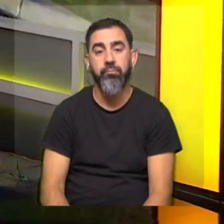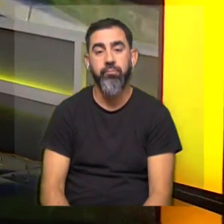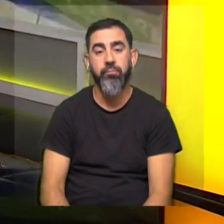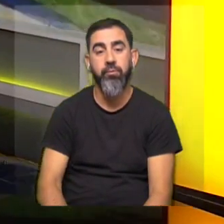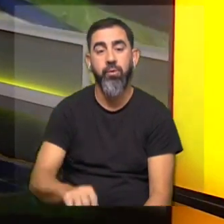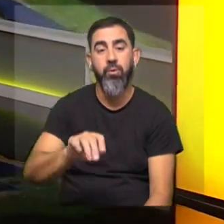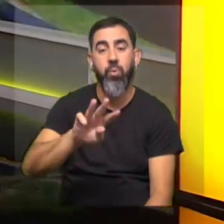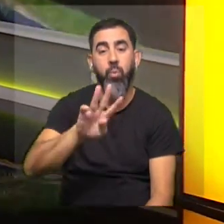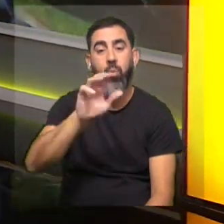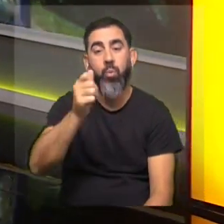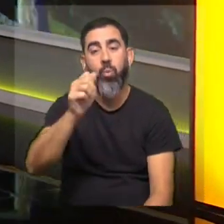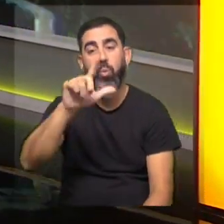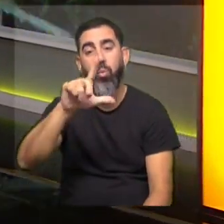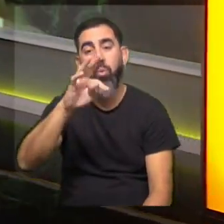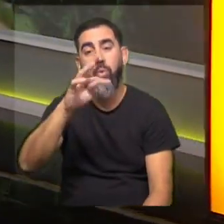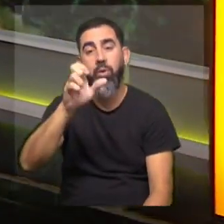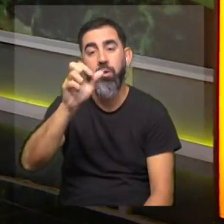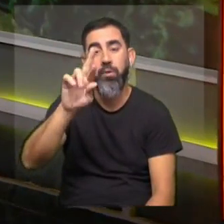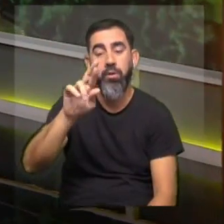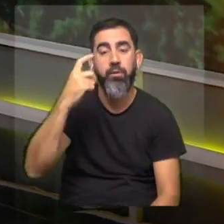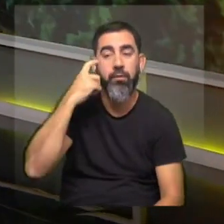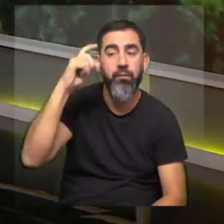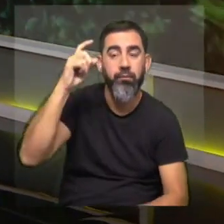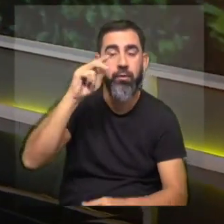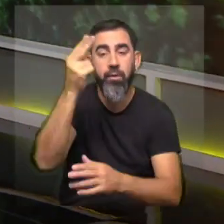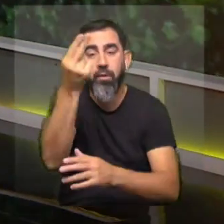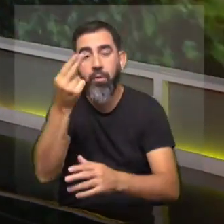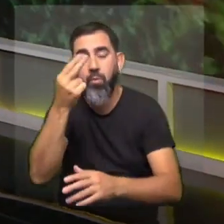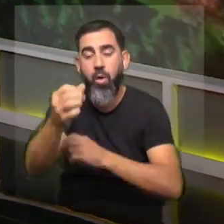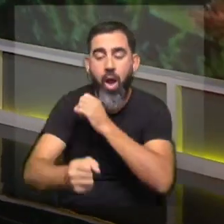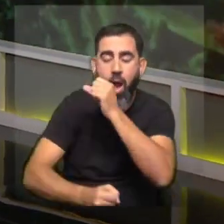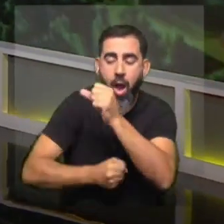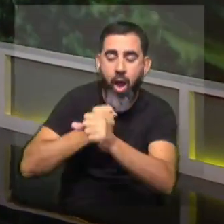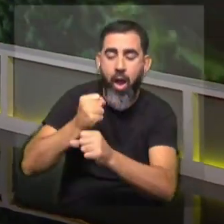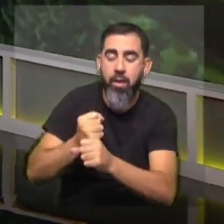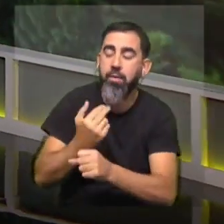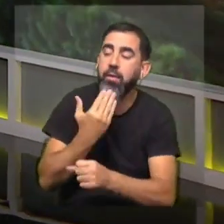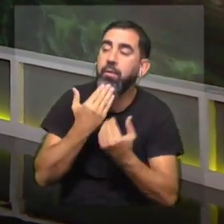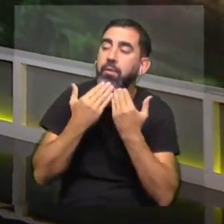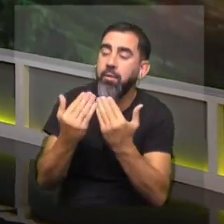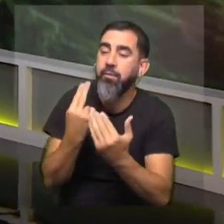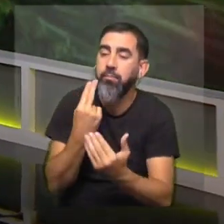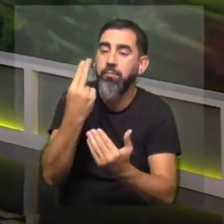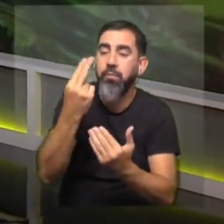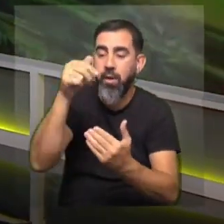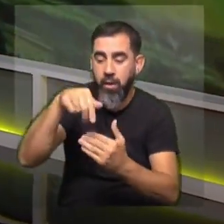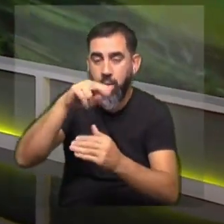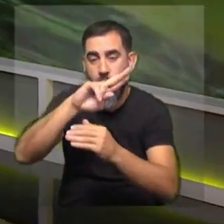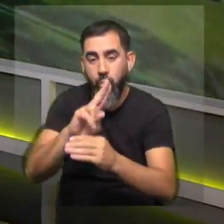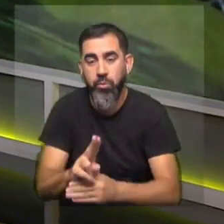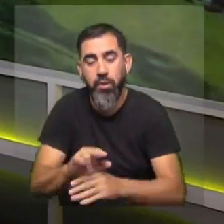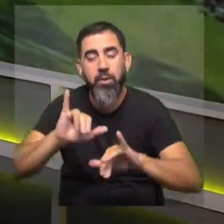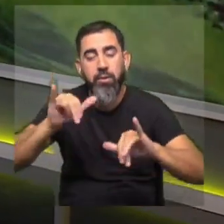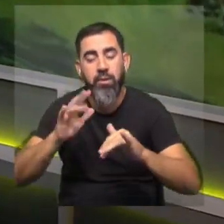Walter Tournier creó esta animación hace varios años y le agradecemos mucho que nos autorizara a utilizarla en Sobreciencia. Ya era